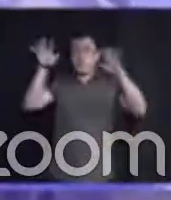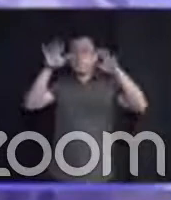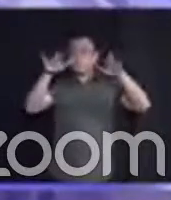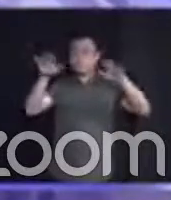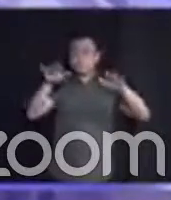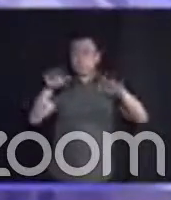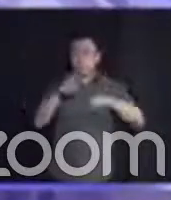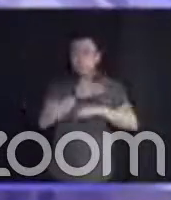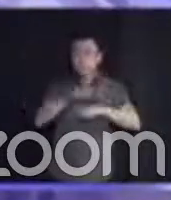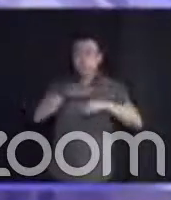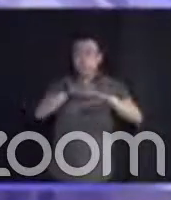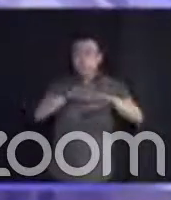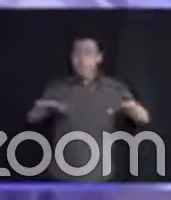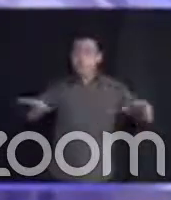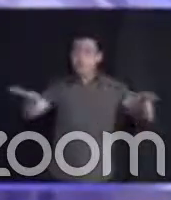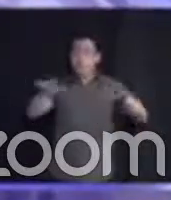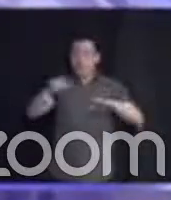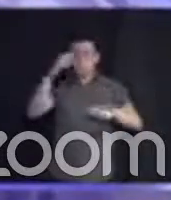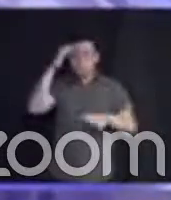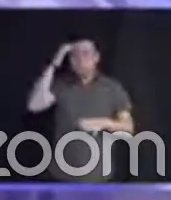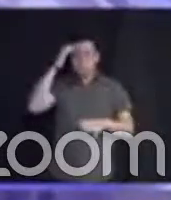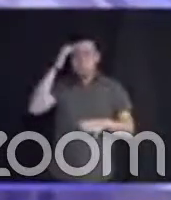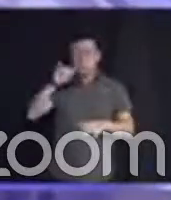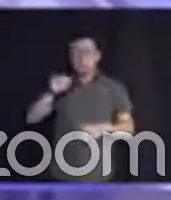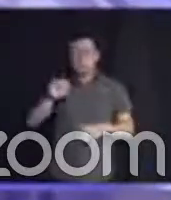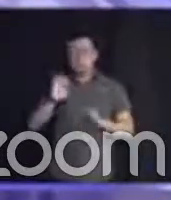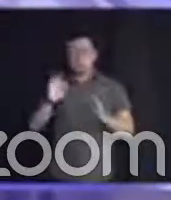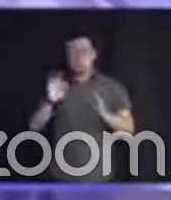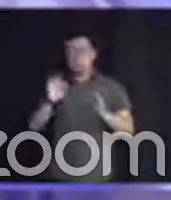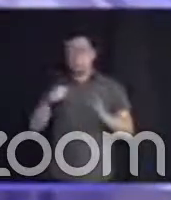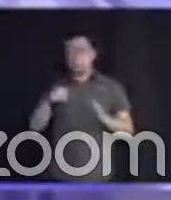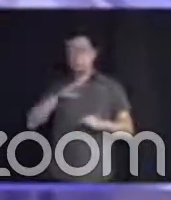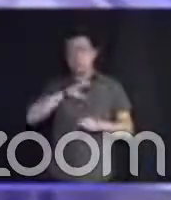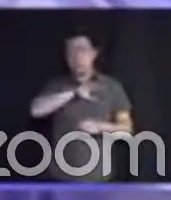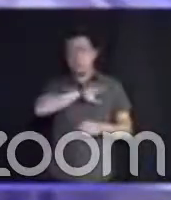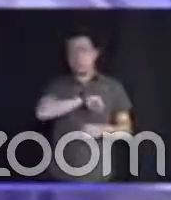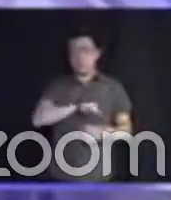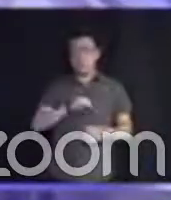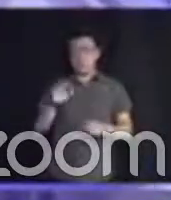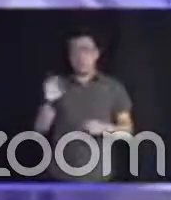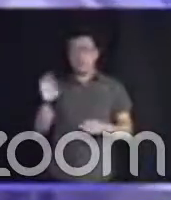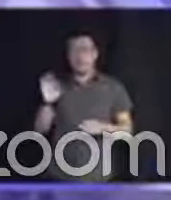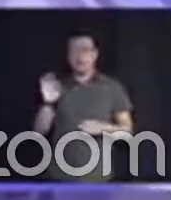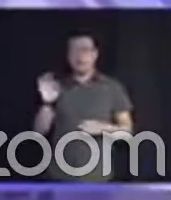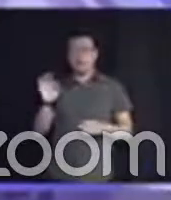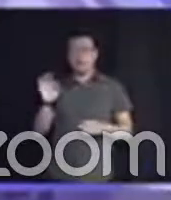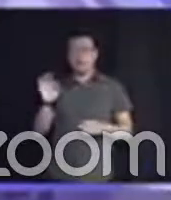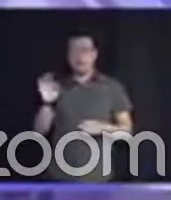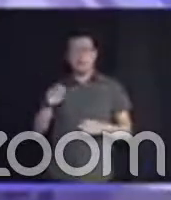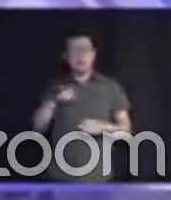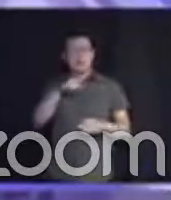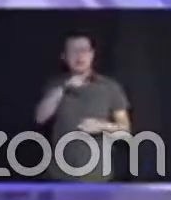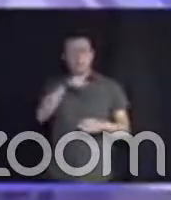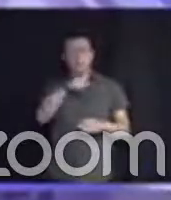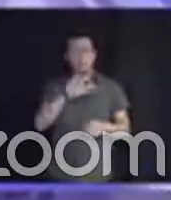demás conocen la nieve? Órale. Bueno, a mí me encanta, no sé ustedes. Pero bueno, acá hay una empresaria que no conoce